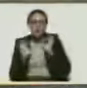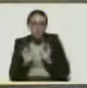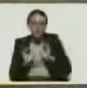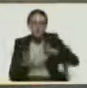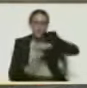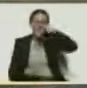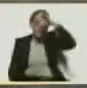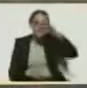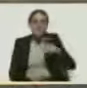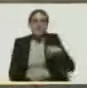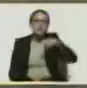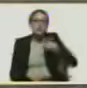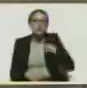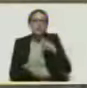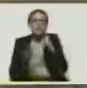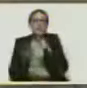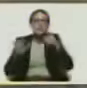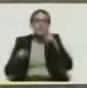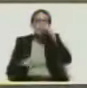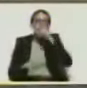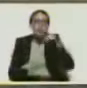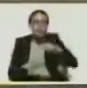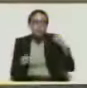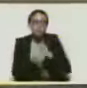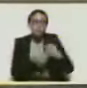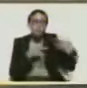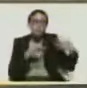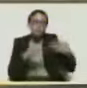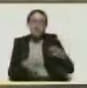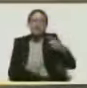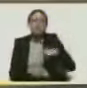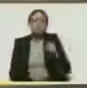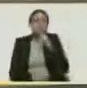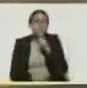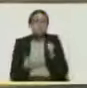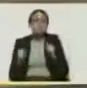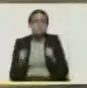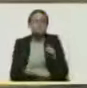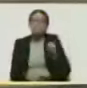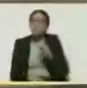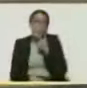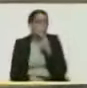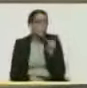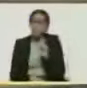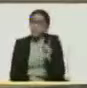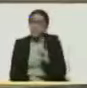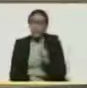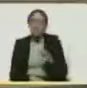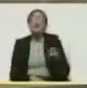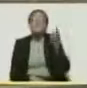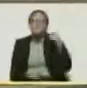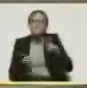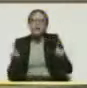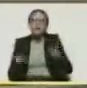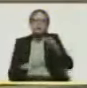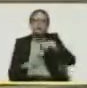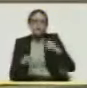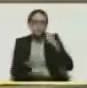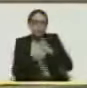16 años en esta comuna. Hemos pasado por momentos de dificultades, pero estamos aquí porque el trabajo es colectivo, presidente.